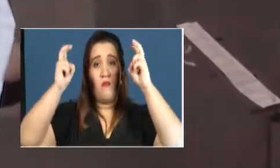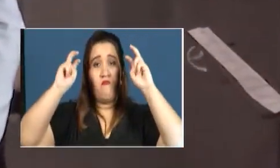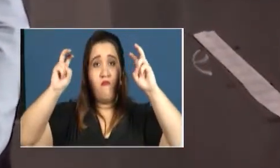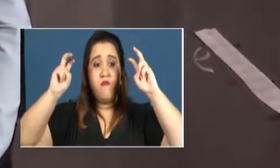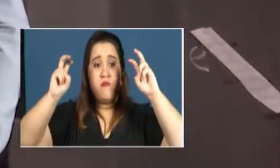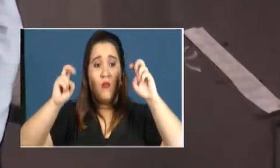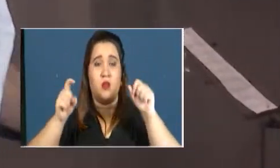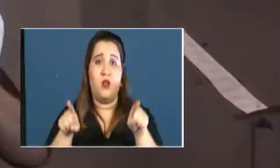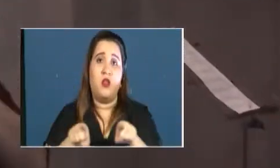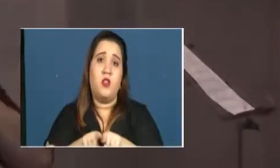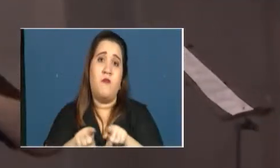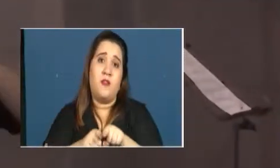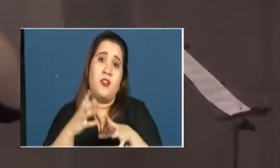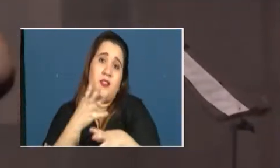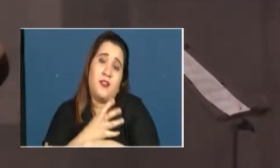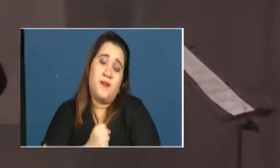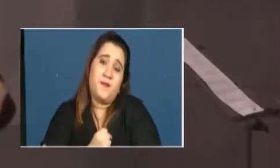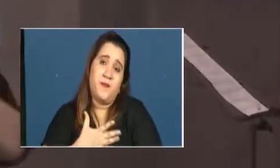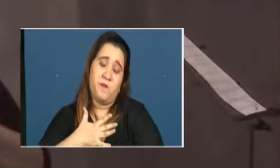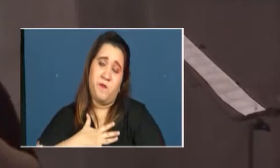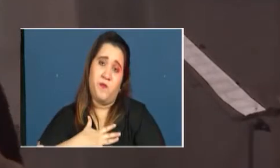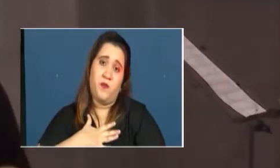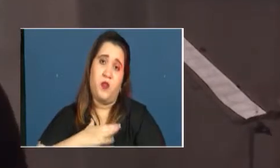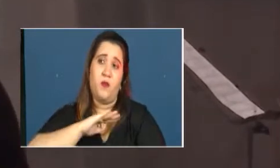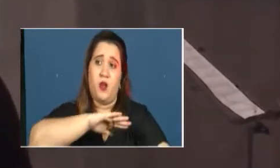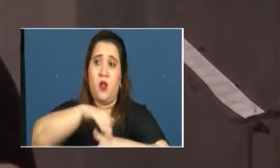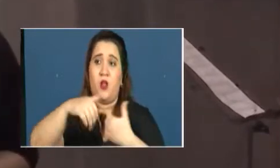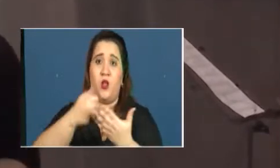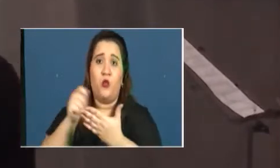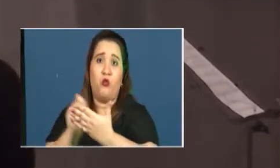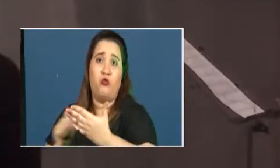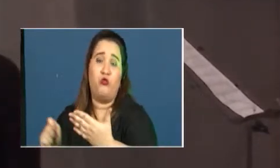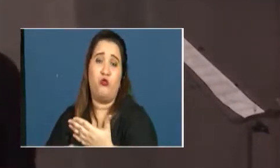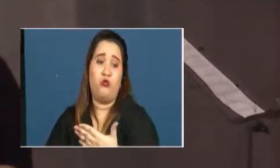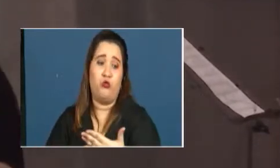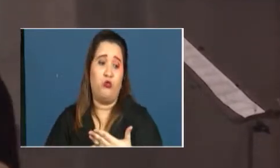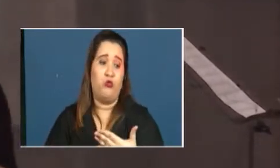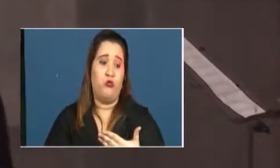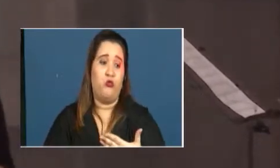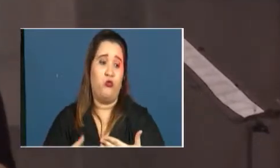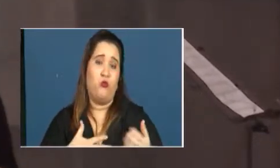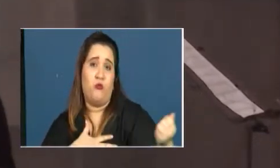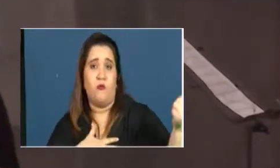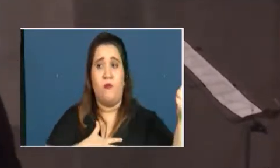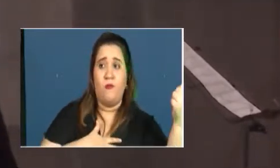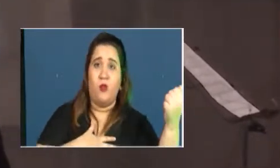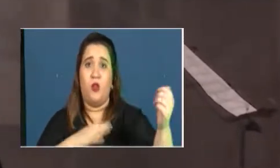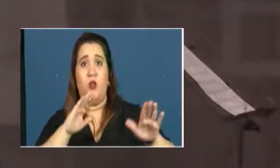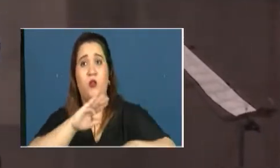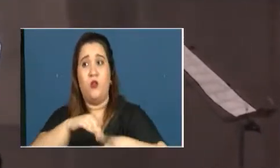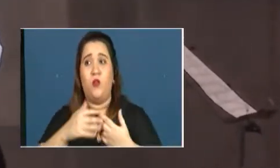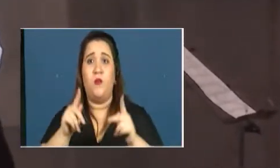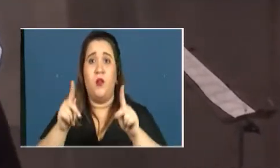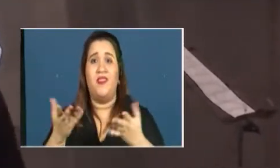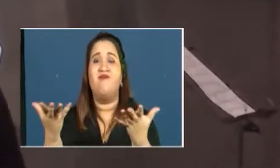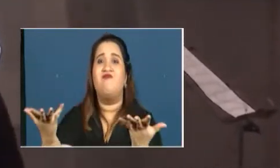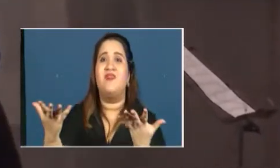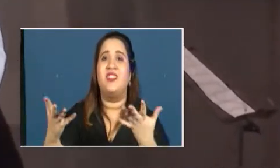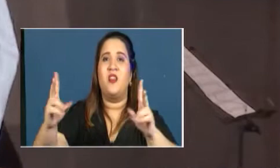que también compuse para todos los bailadores y para todas esas personas que quieren